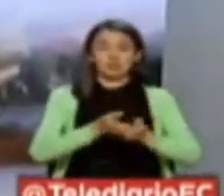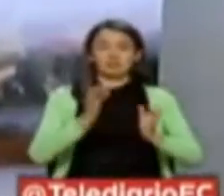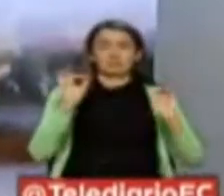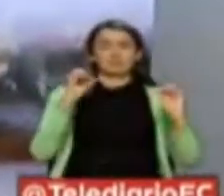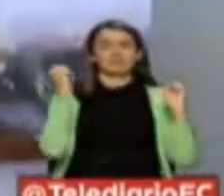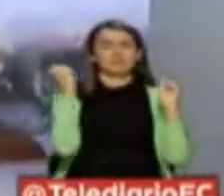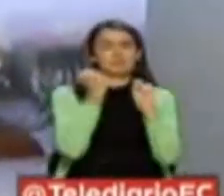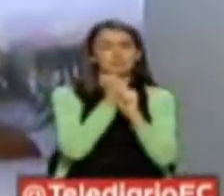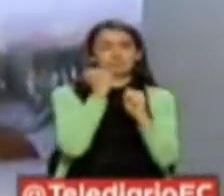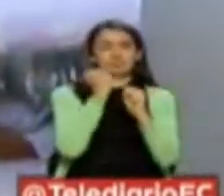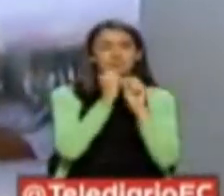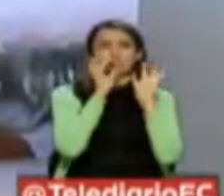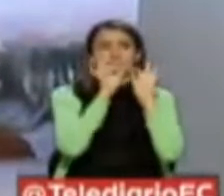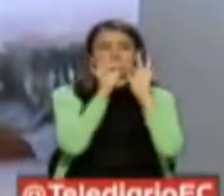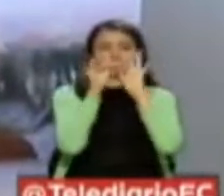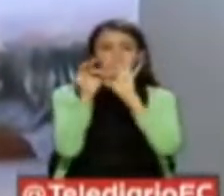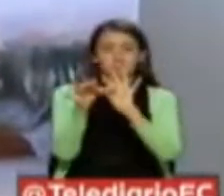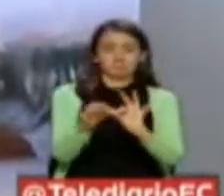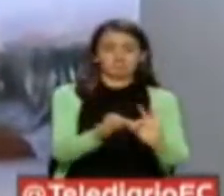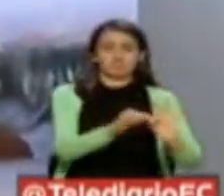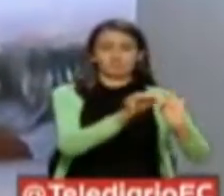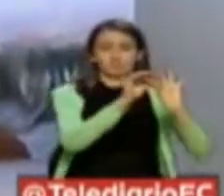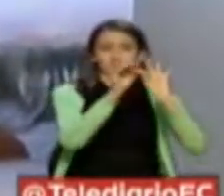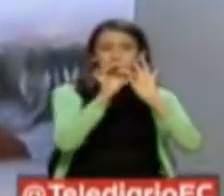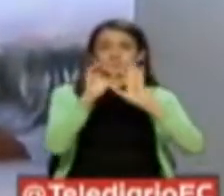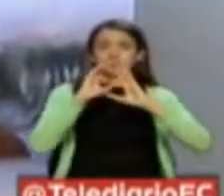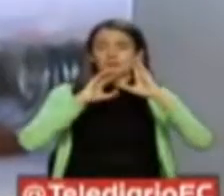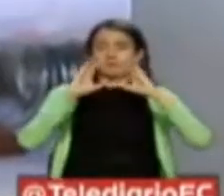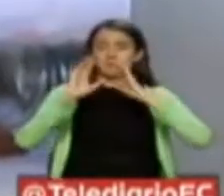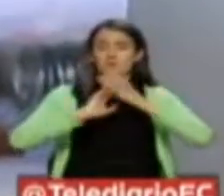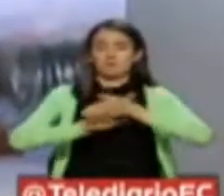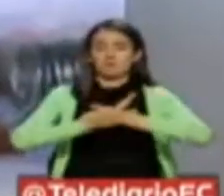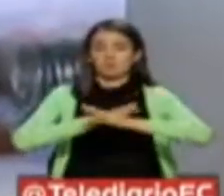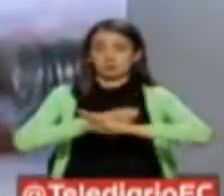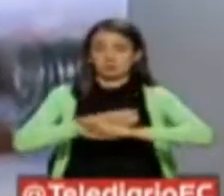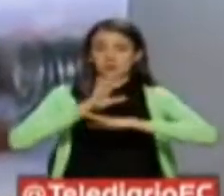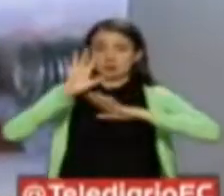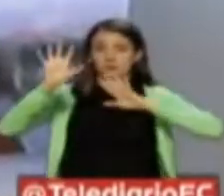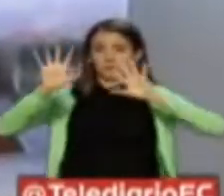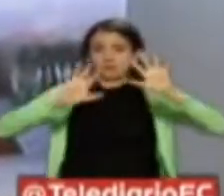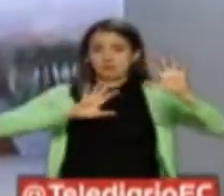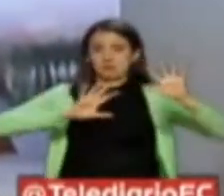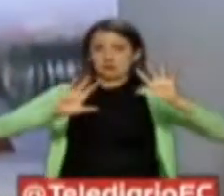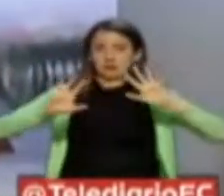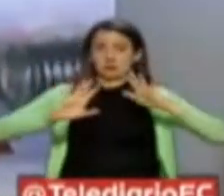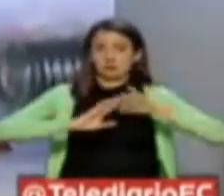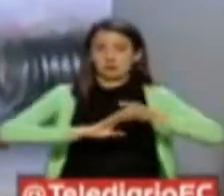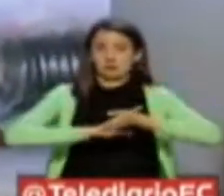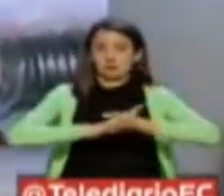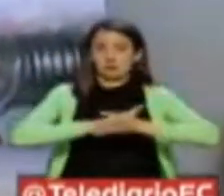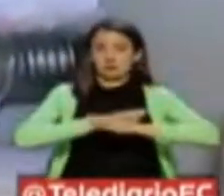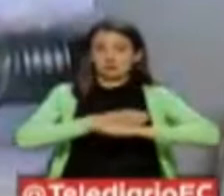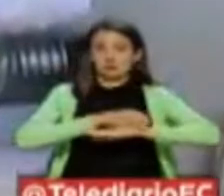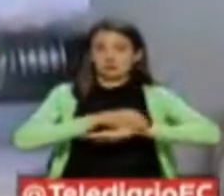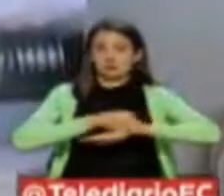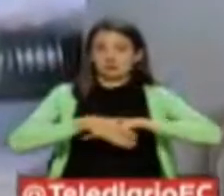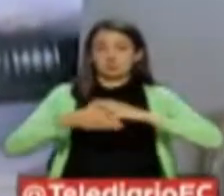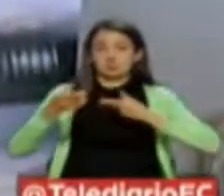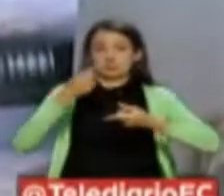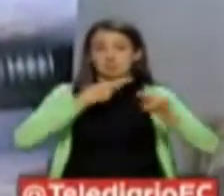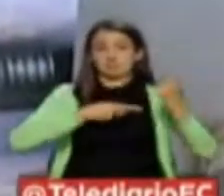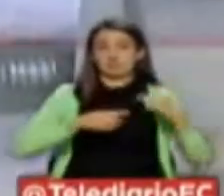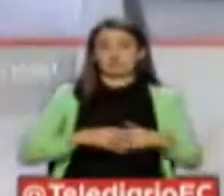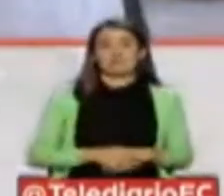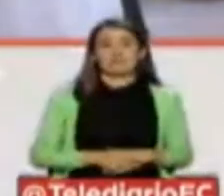trabajo minucioso, es un trabajo dedicado. Y vamos a conversar un poquito más acerca de una exposición que se está planeando, pero esto será en nuestra siguiente